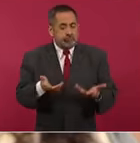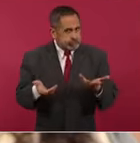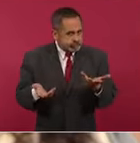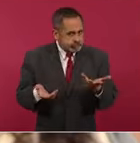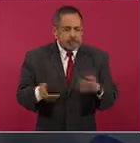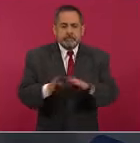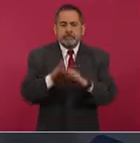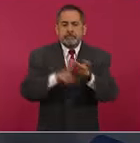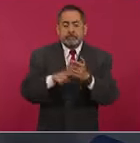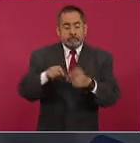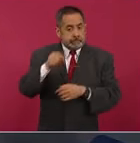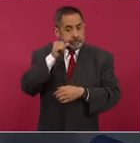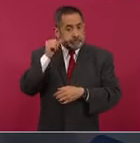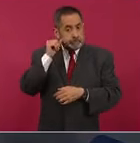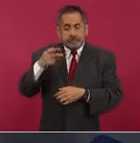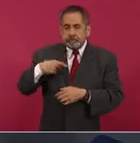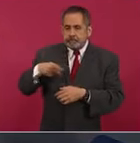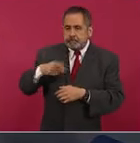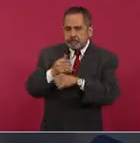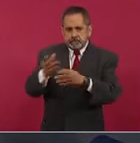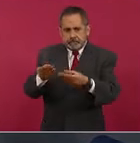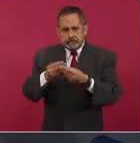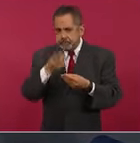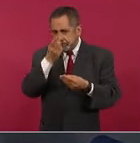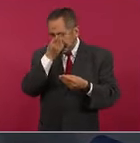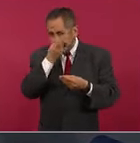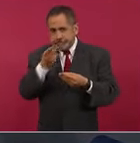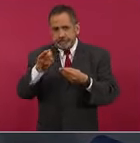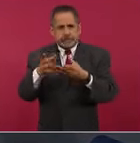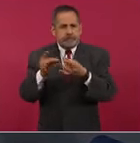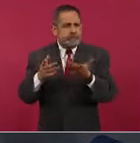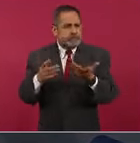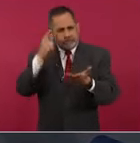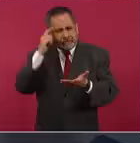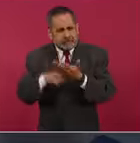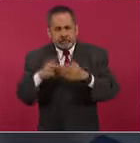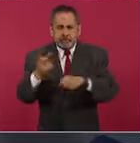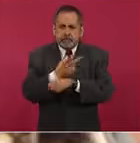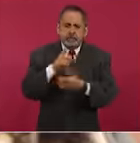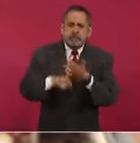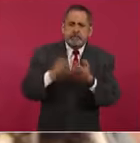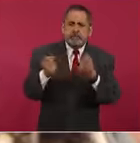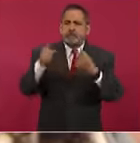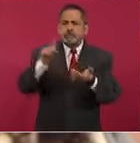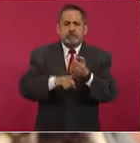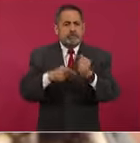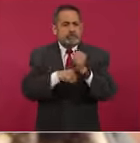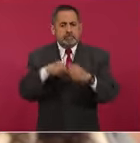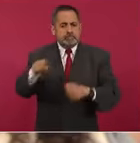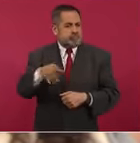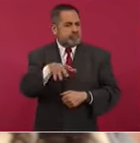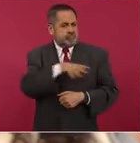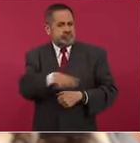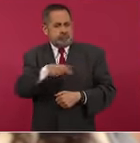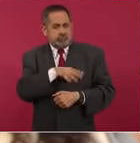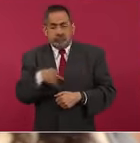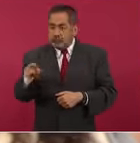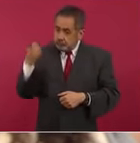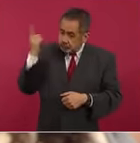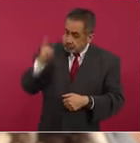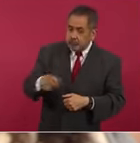de la información que ellos requerían, insistieron en esto. ¿A qué cree usted que se debe esta resistencia, incluso después de que usted insistiera en que se entregara toda